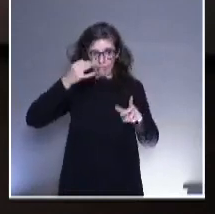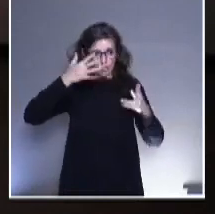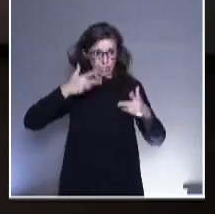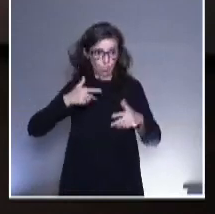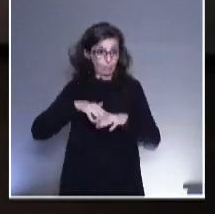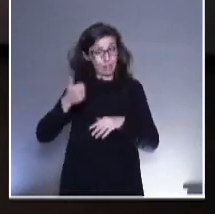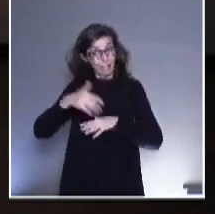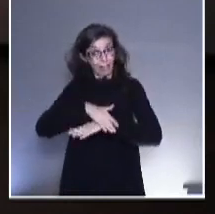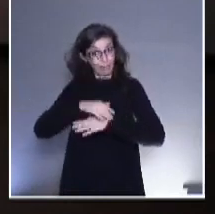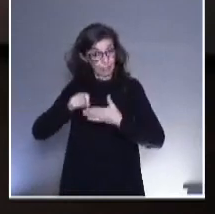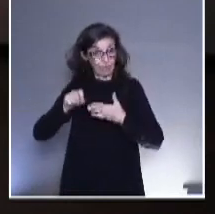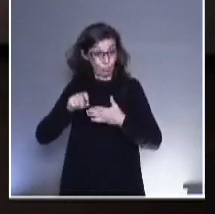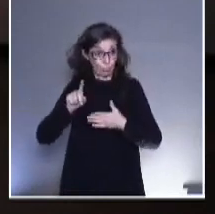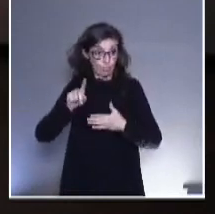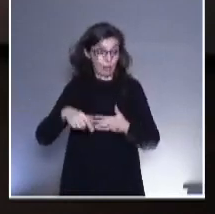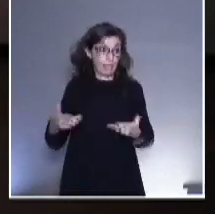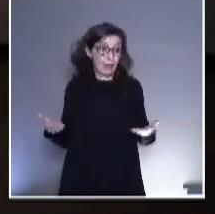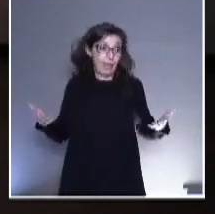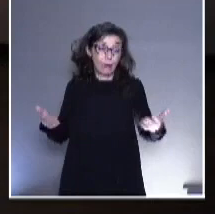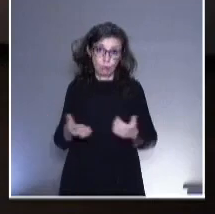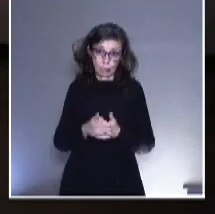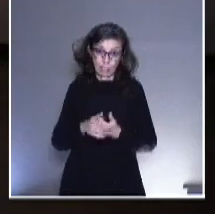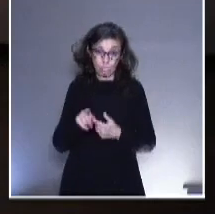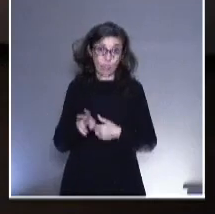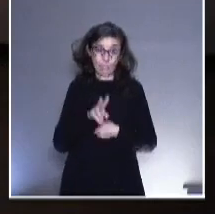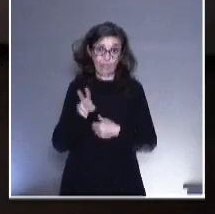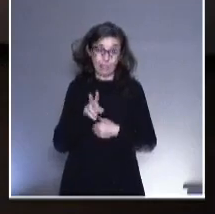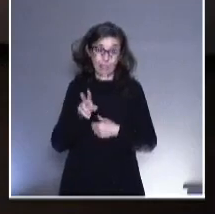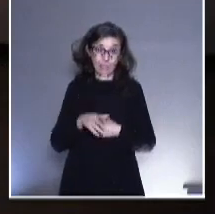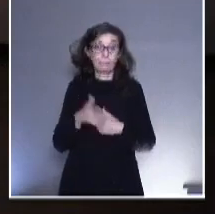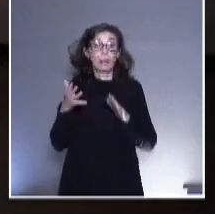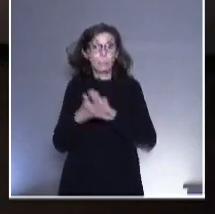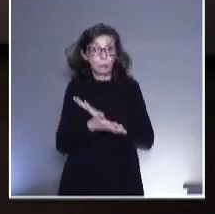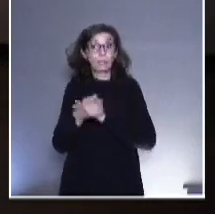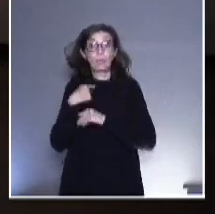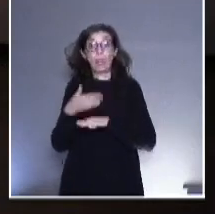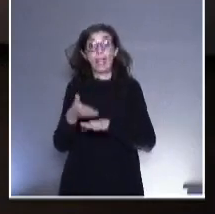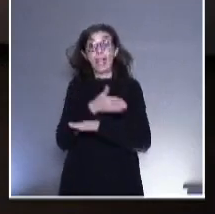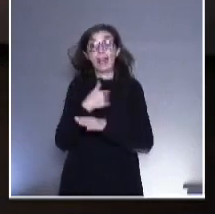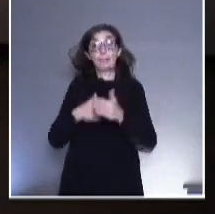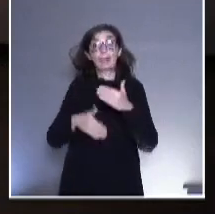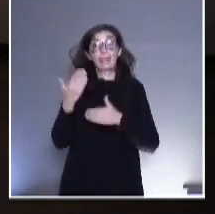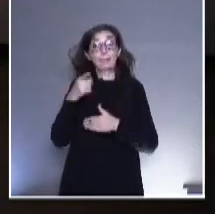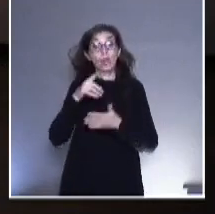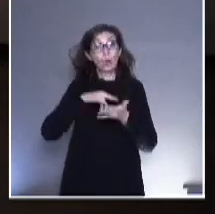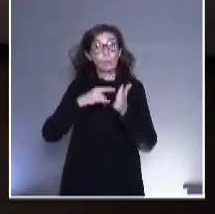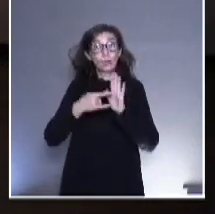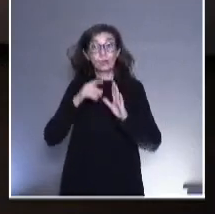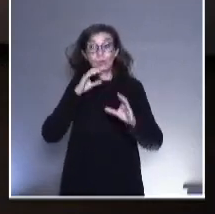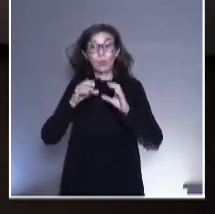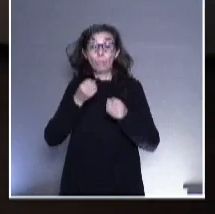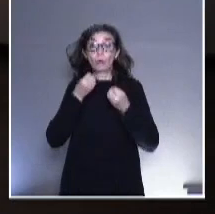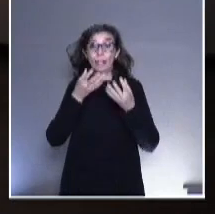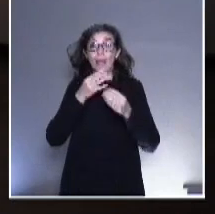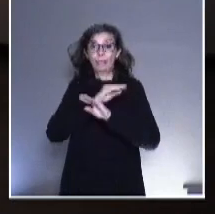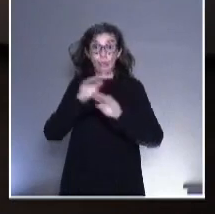las administraciones también, claro, esto es una gran ventaja. Porque, como dije al principio, los proyectos de comunicación clara,